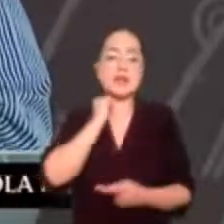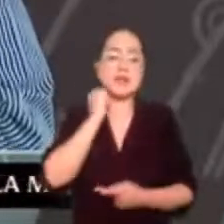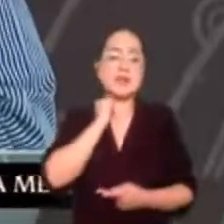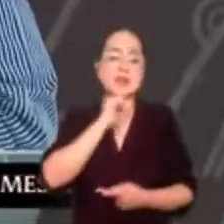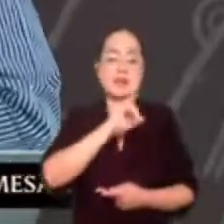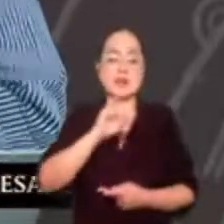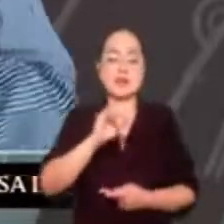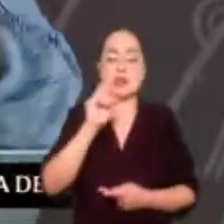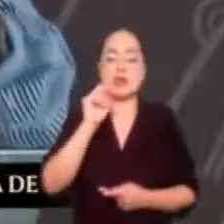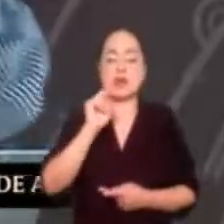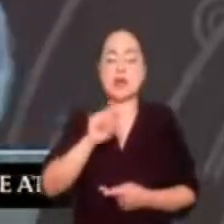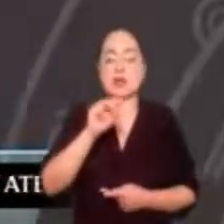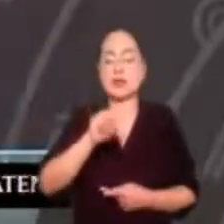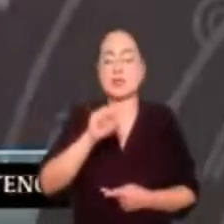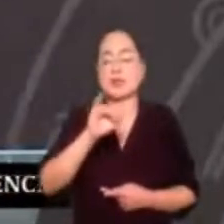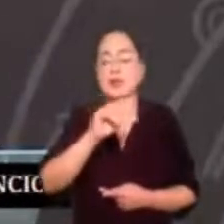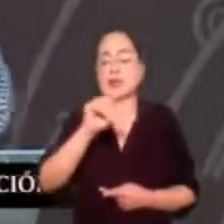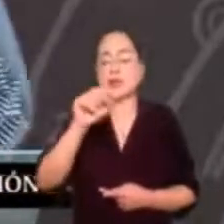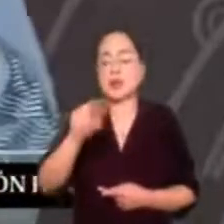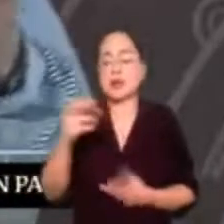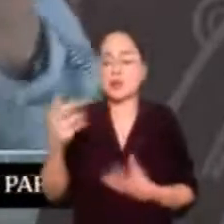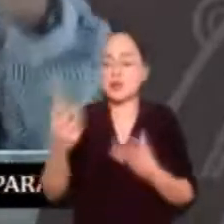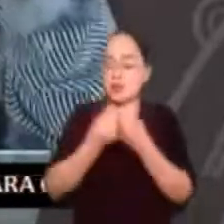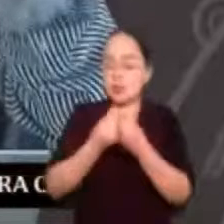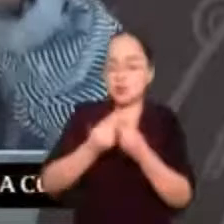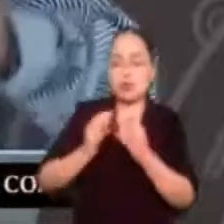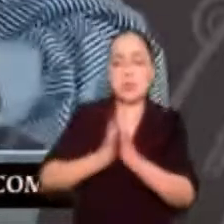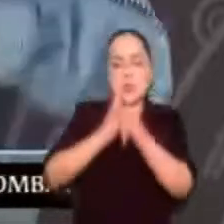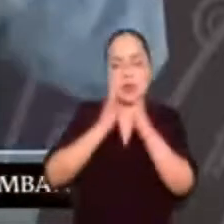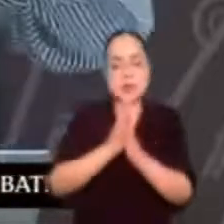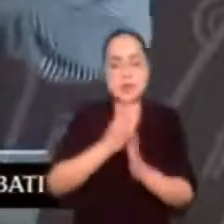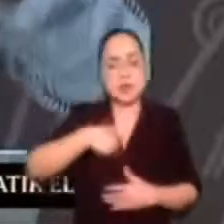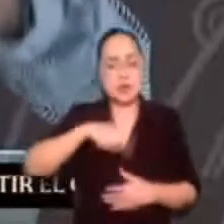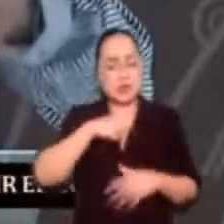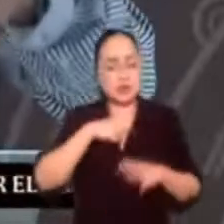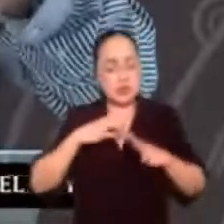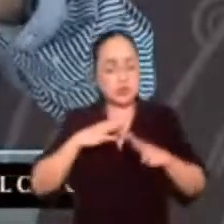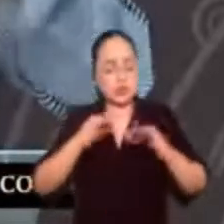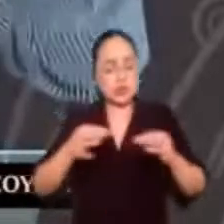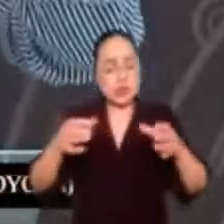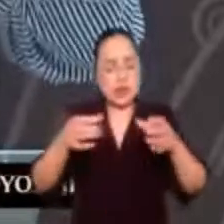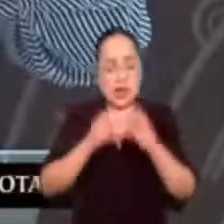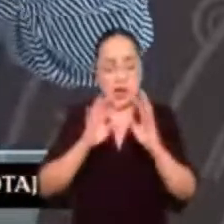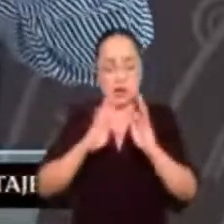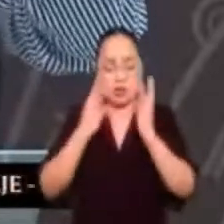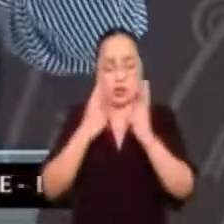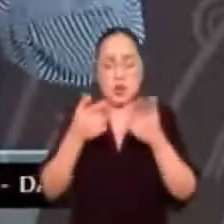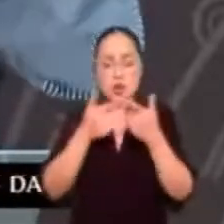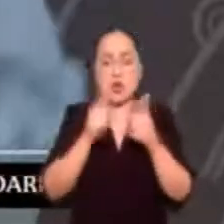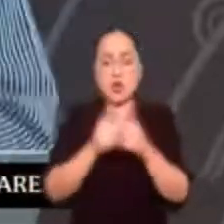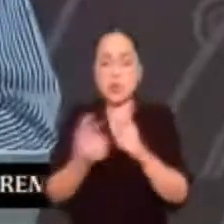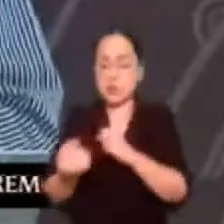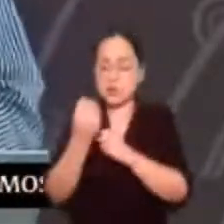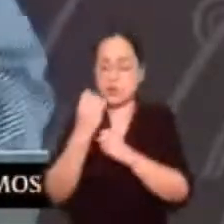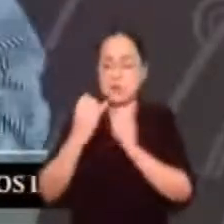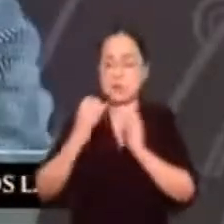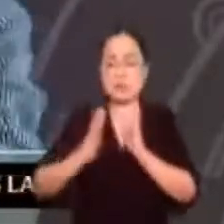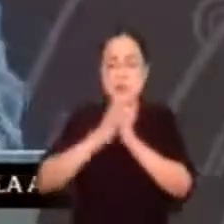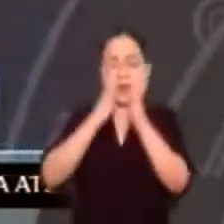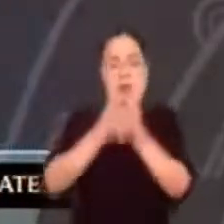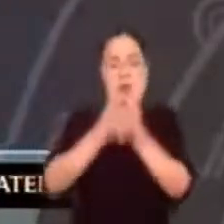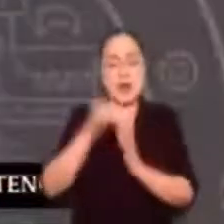parte de esa. Cuando constituimos, estuvieron apoyando y aparecieron cuando hicimos la primera Contraloría.